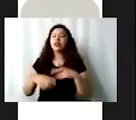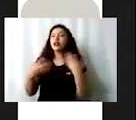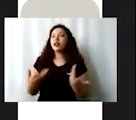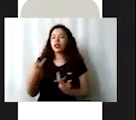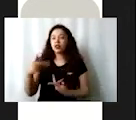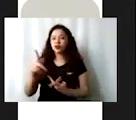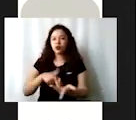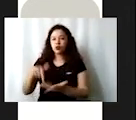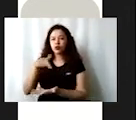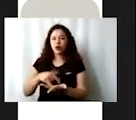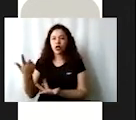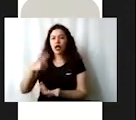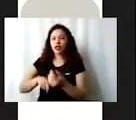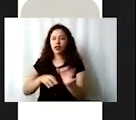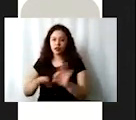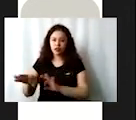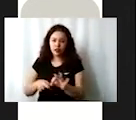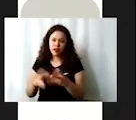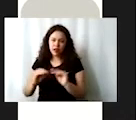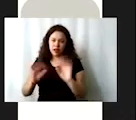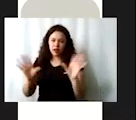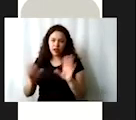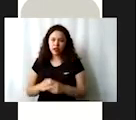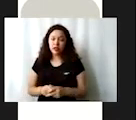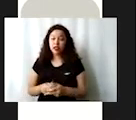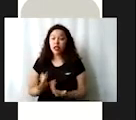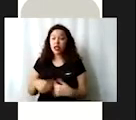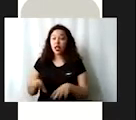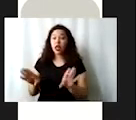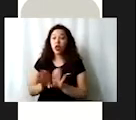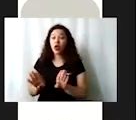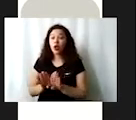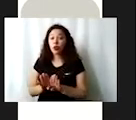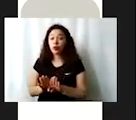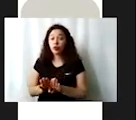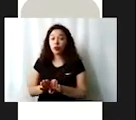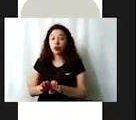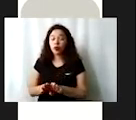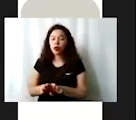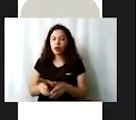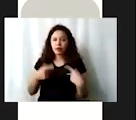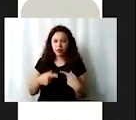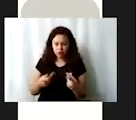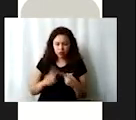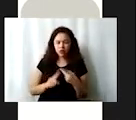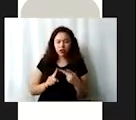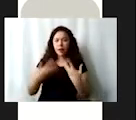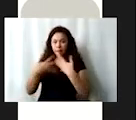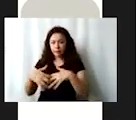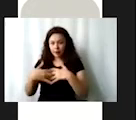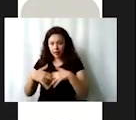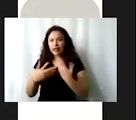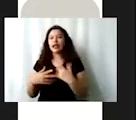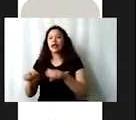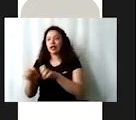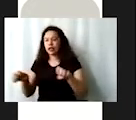lugar donde estés trabajando, ¿verdad? El cómo se hace es cómo, con personas, con maquinarias, con